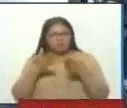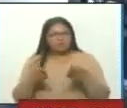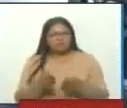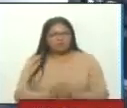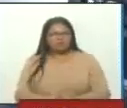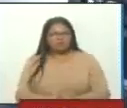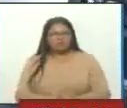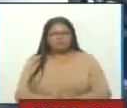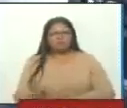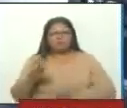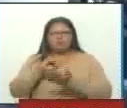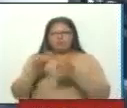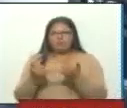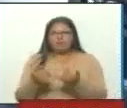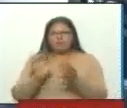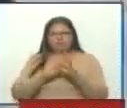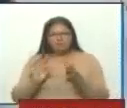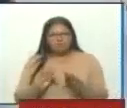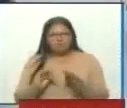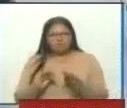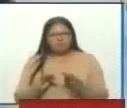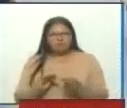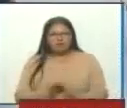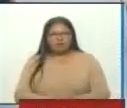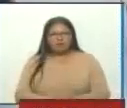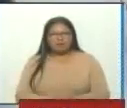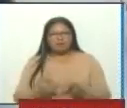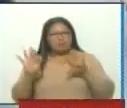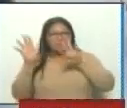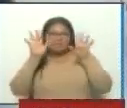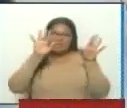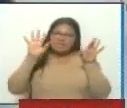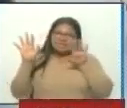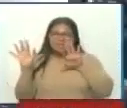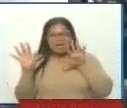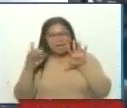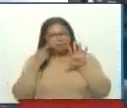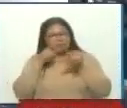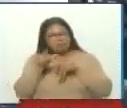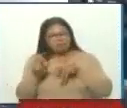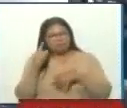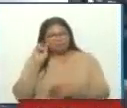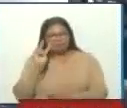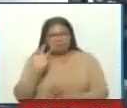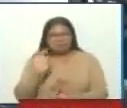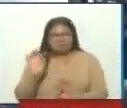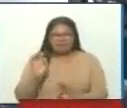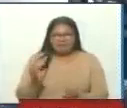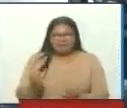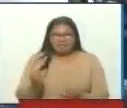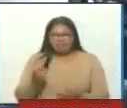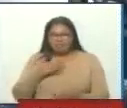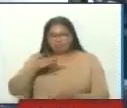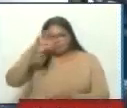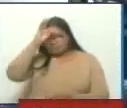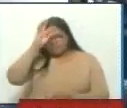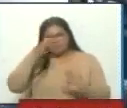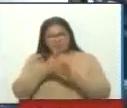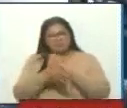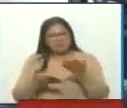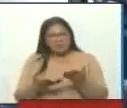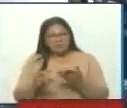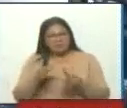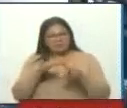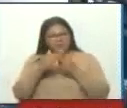por supuesto, las comiquitas. Dibujos animados. Ajá. Como si la gente no se diera cuenta y no supiera lo que estaba